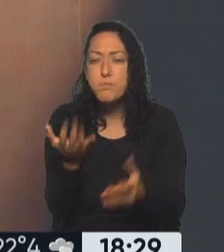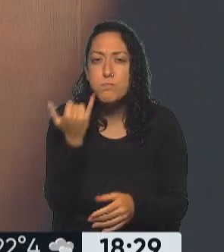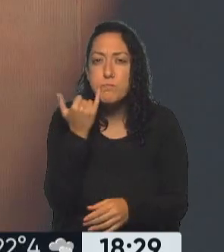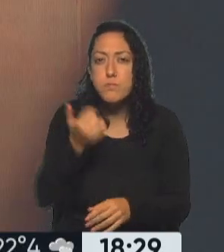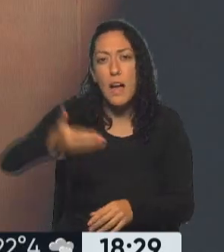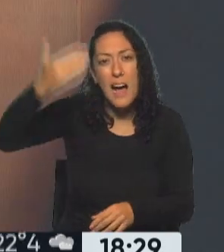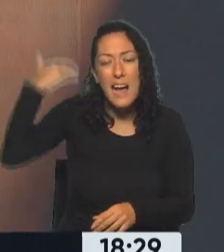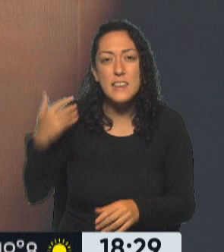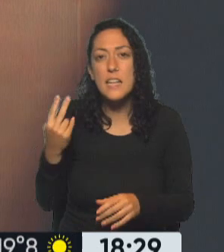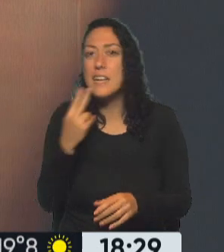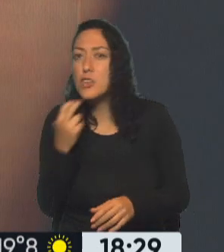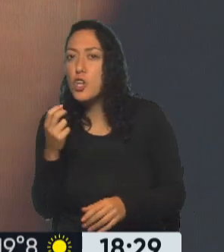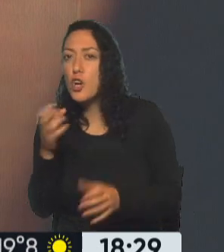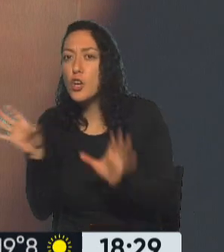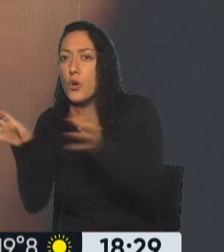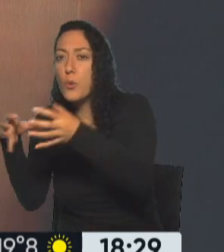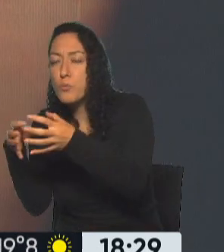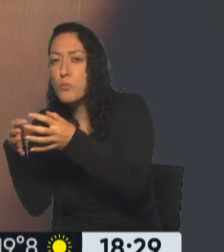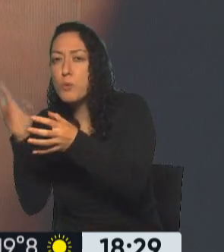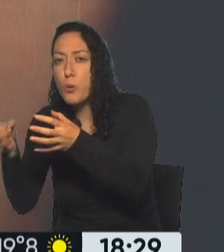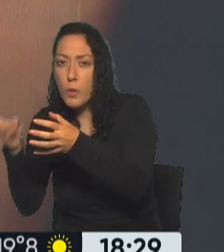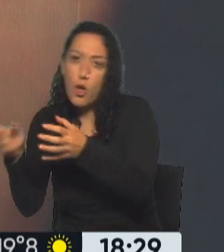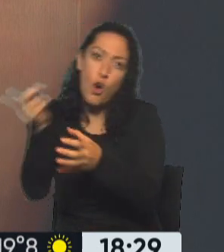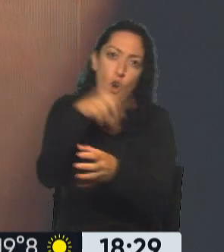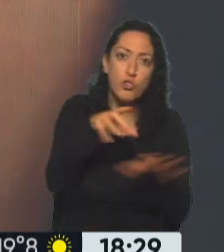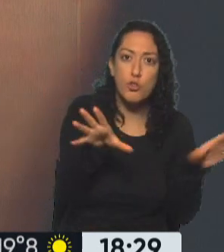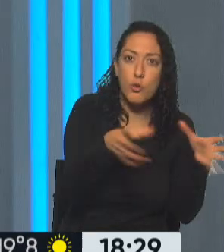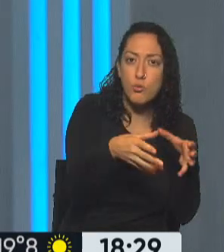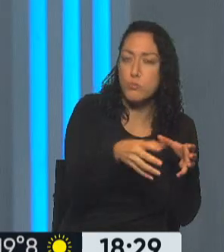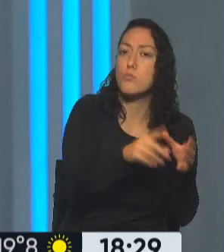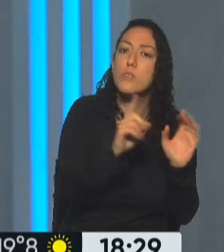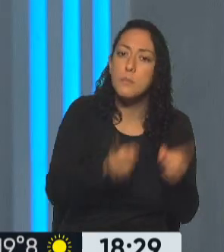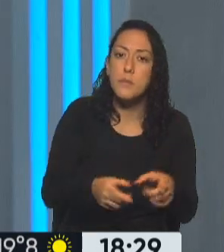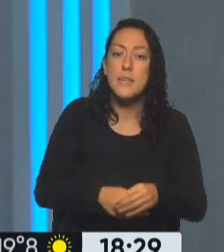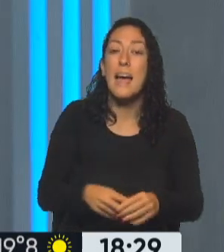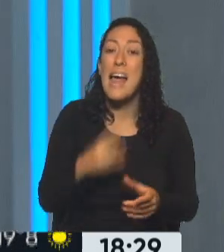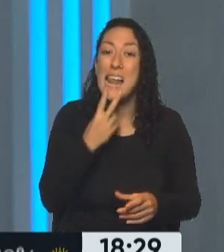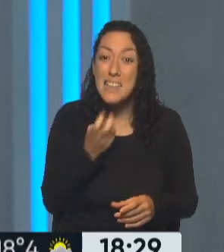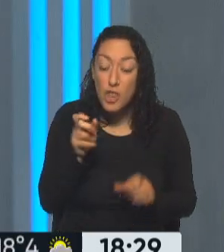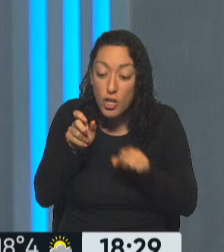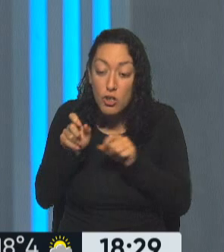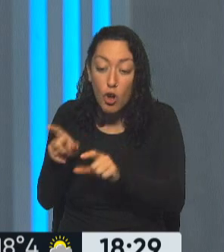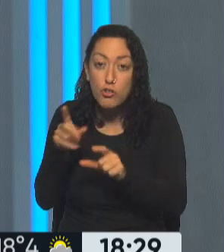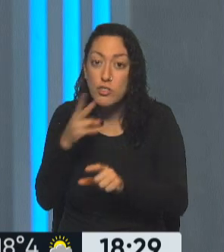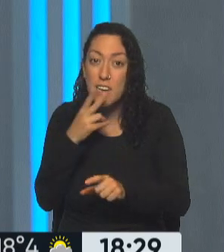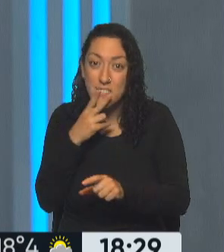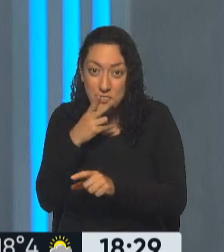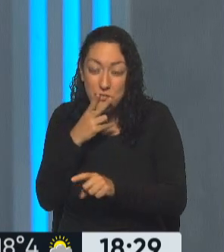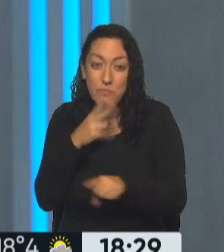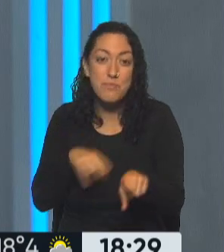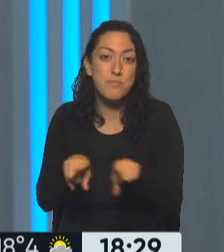un tipo de cigarrillo electrónico puede ser, y ahora se suma otra prohibición, ¿no? Sí, el cigarrillo electrónico propiamente dicho, ese que se conoce